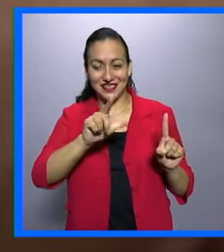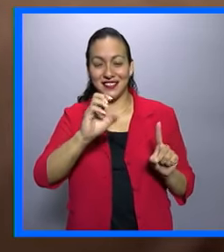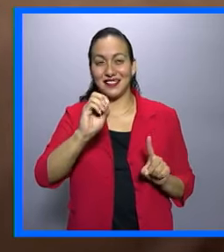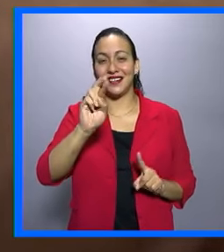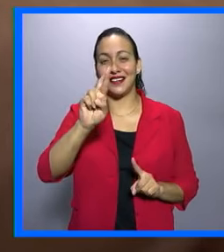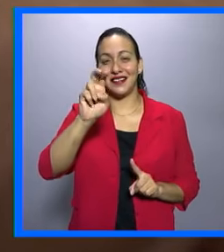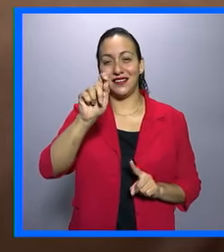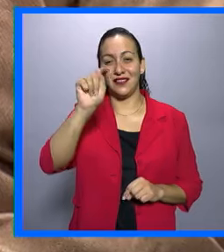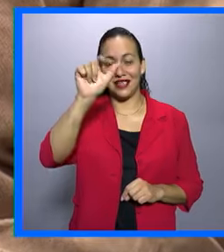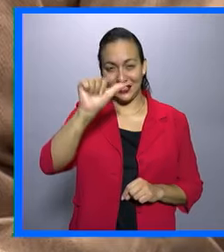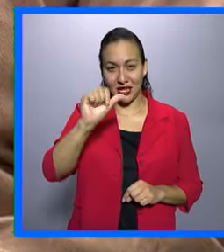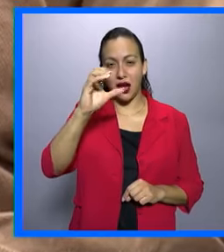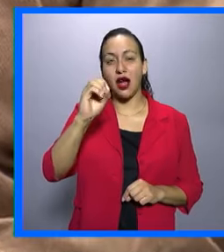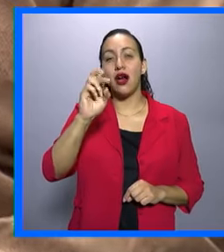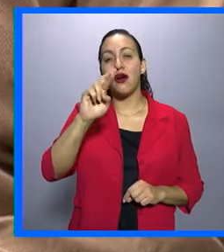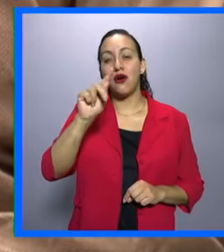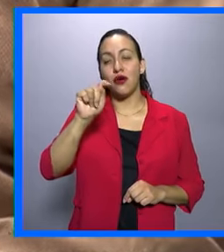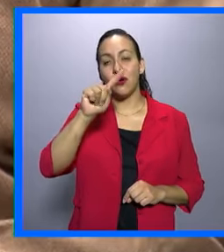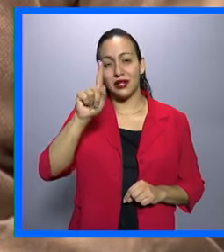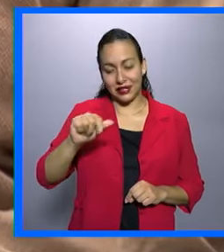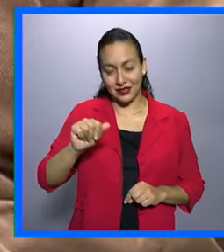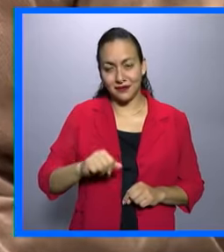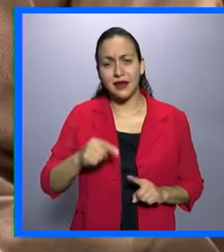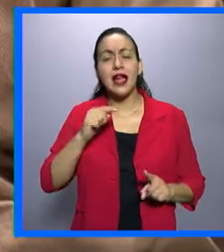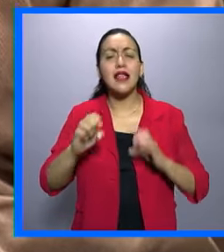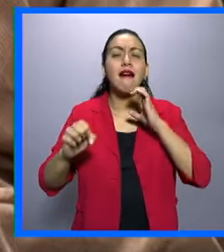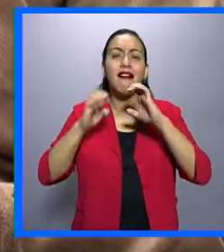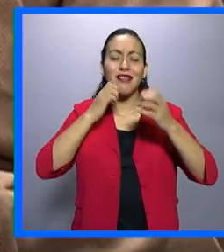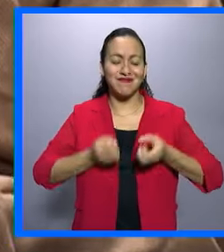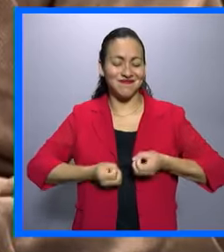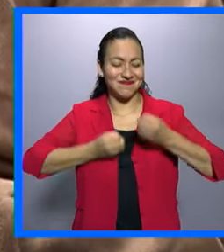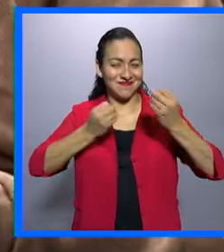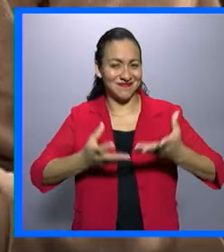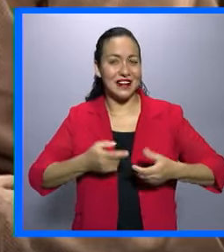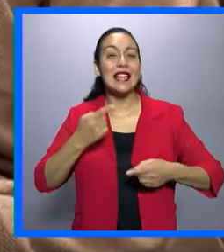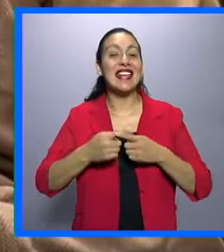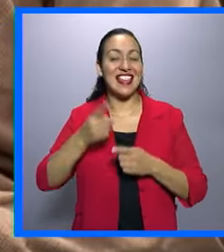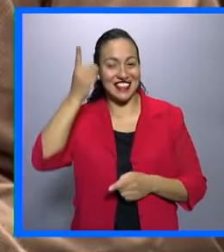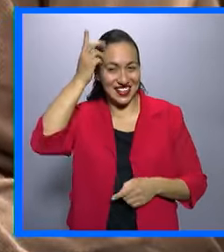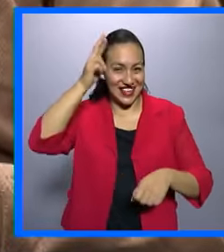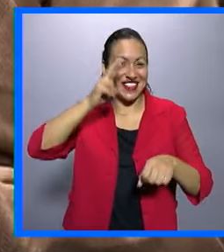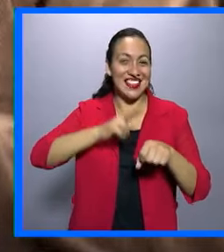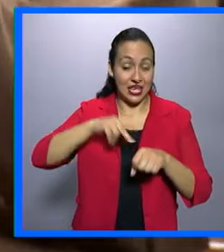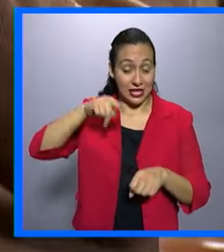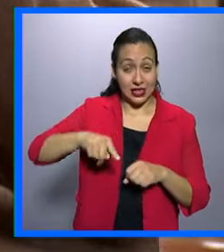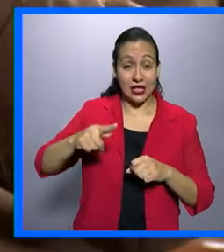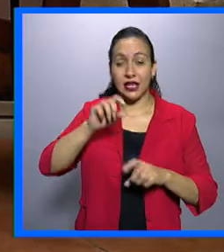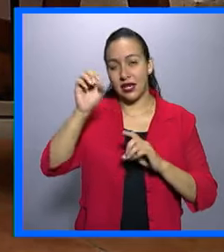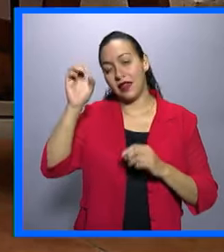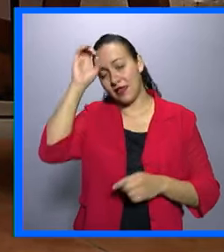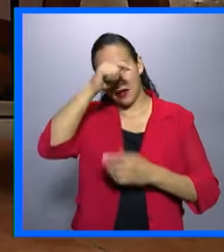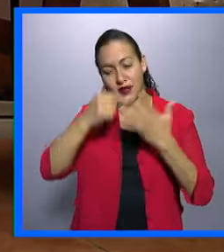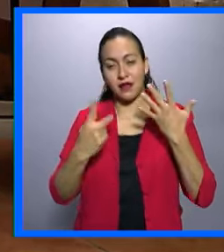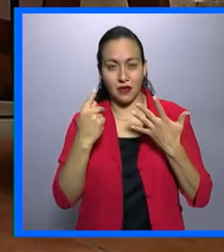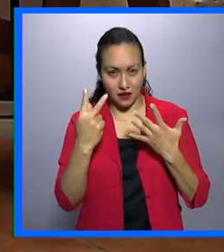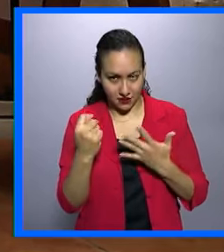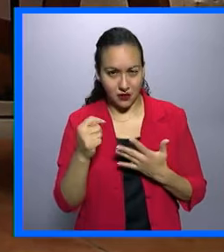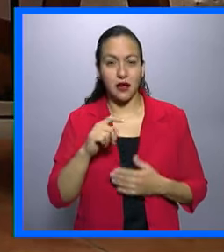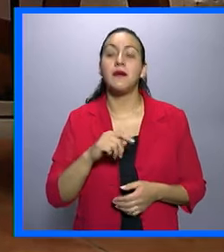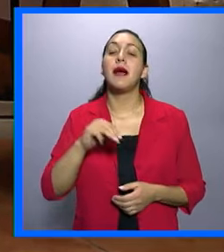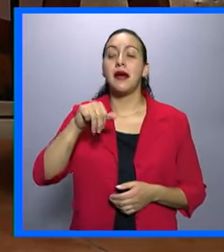Loretta Ortiz. Así lo expresó durante la entrevista realizada por el director de Plural TV para el programa